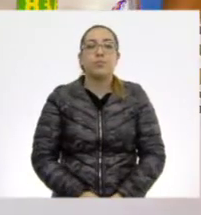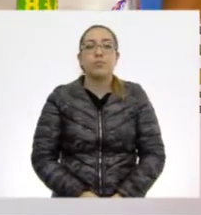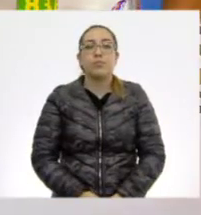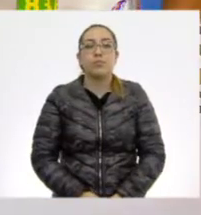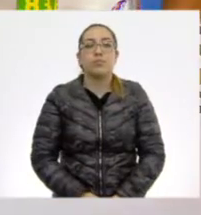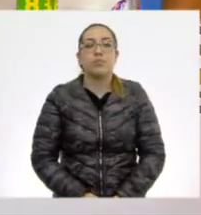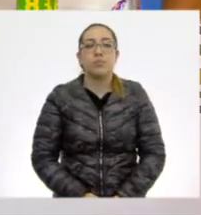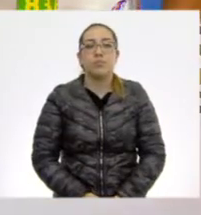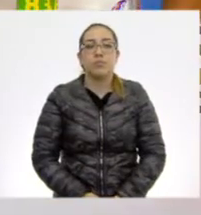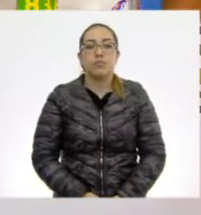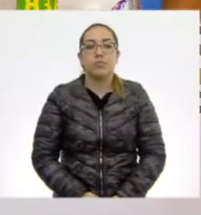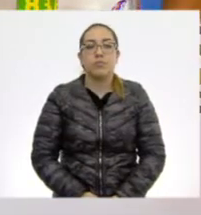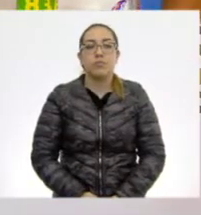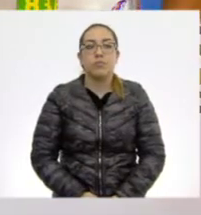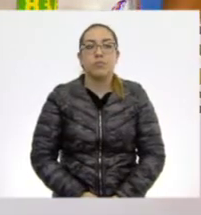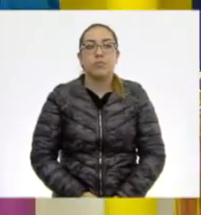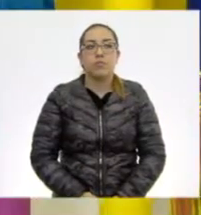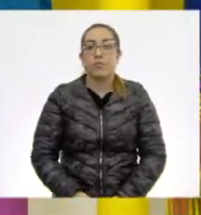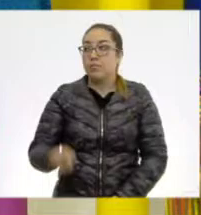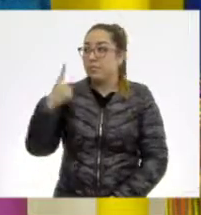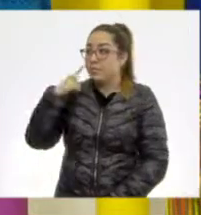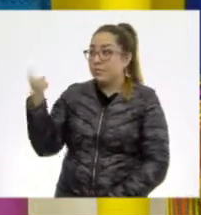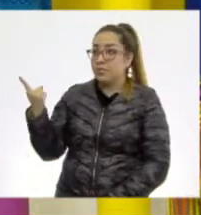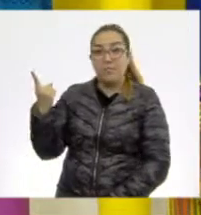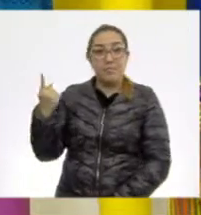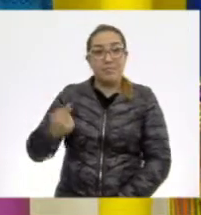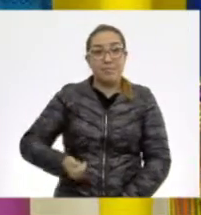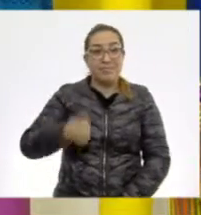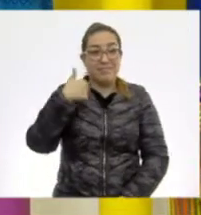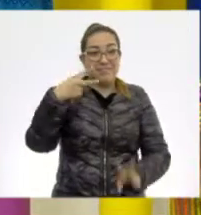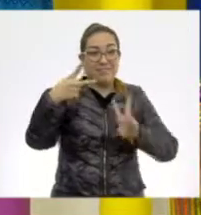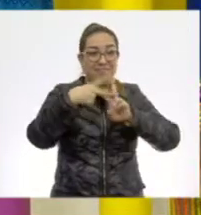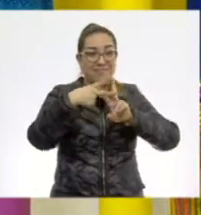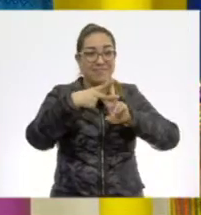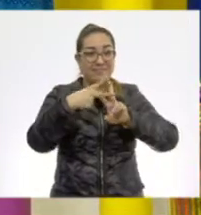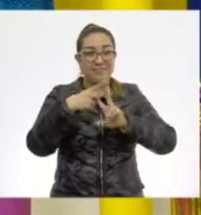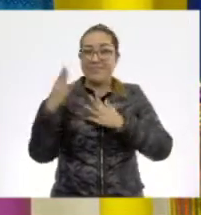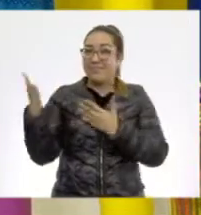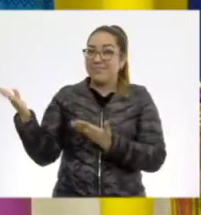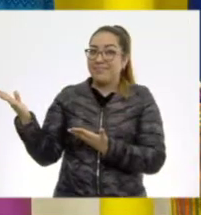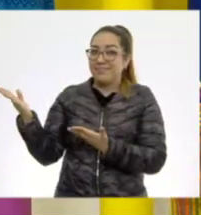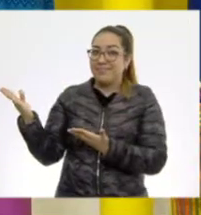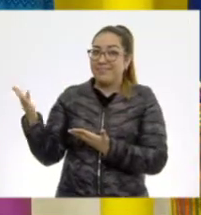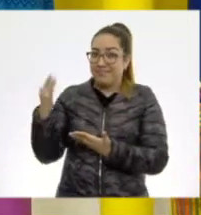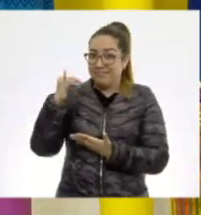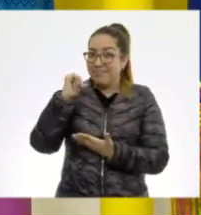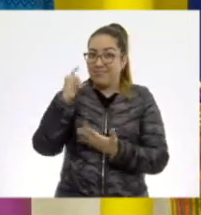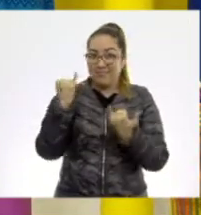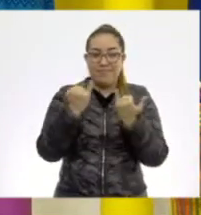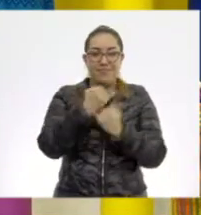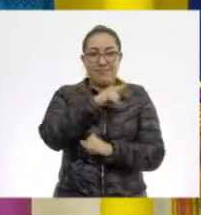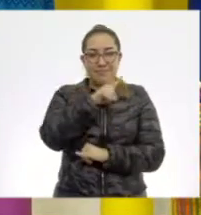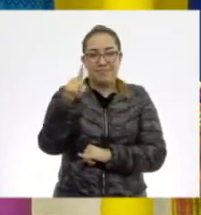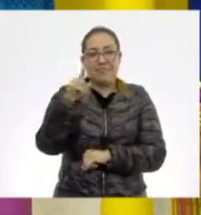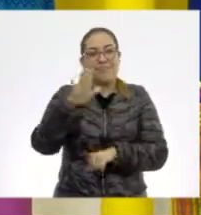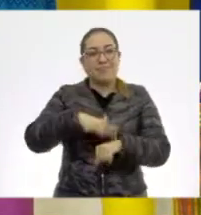Entonces... Confianza. Miren, aquí tengo mi primera estrella. Así tienen que quedar las de ustedes. Exacto. Bueno, más